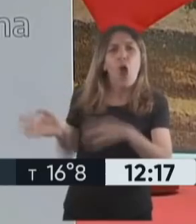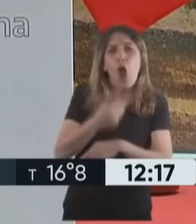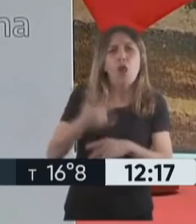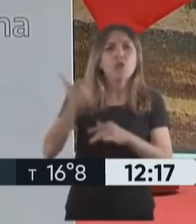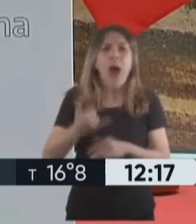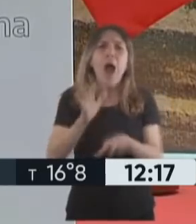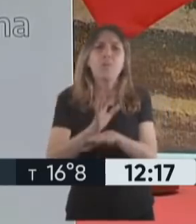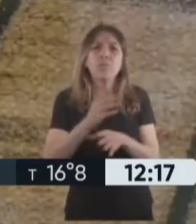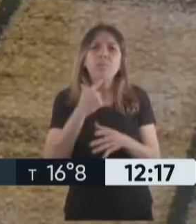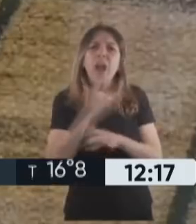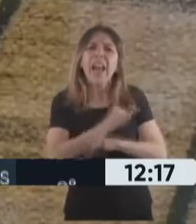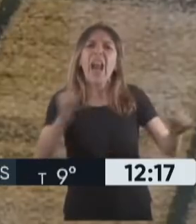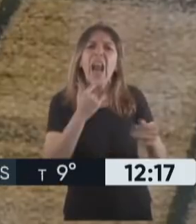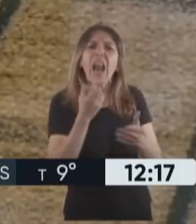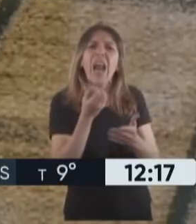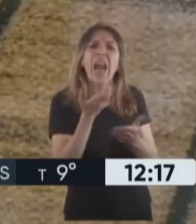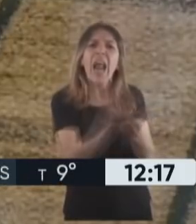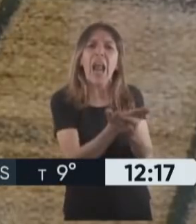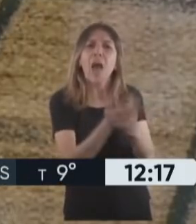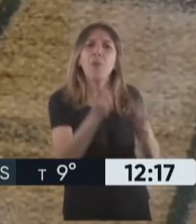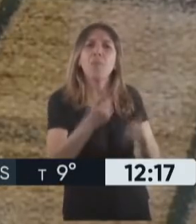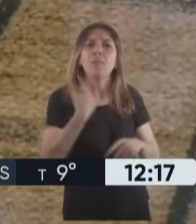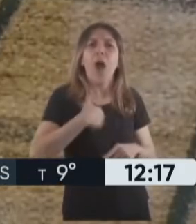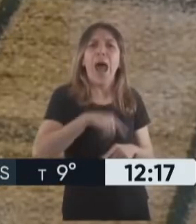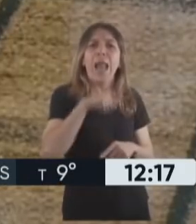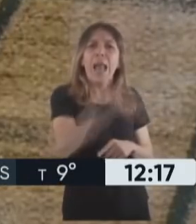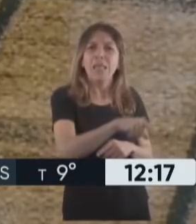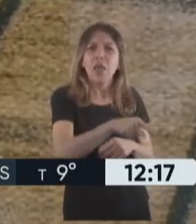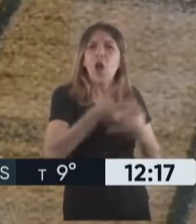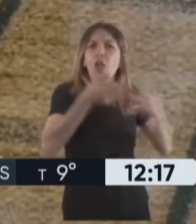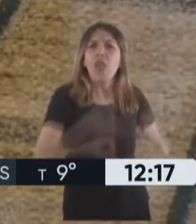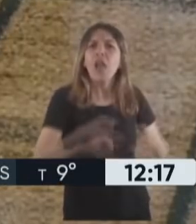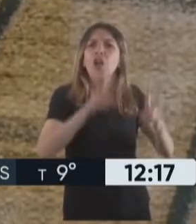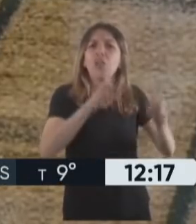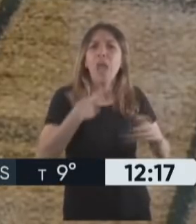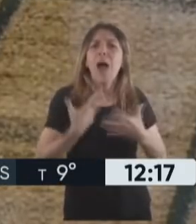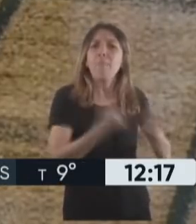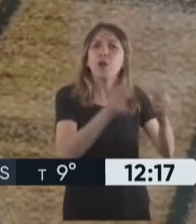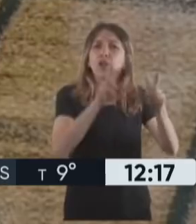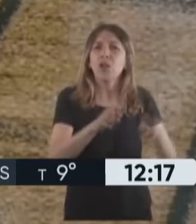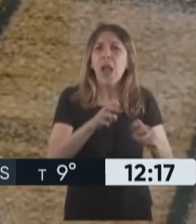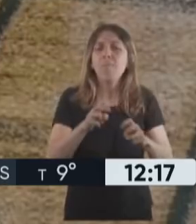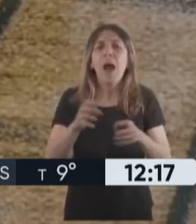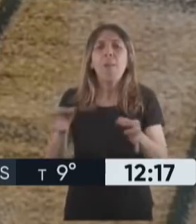legítimo digno del pueblo argentino y del estado argentino sobre las malvinas